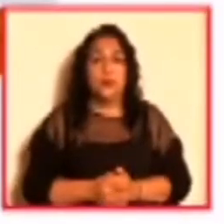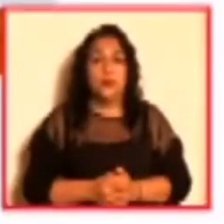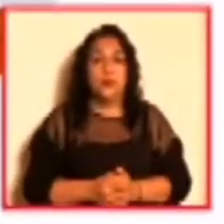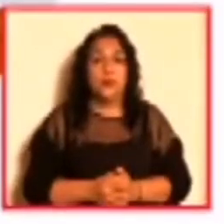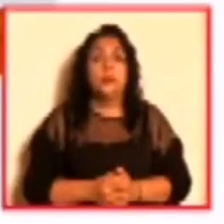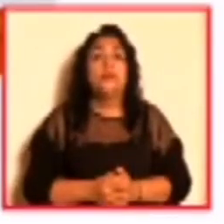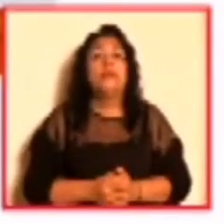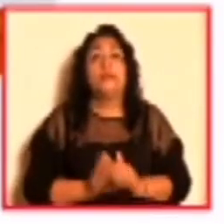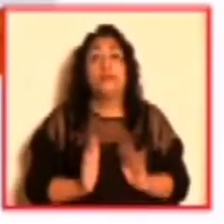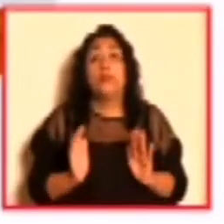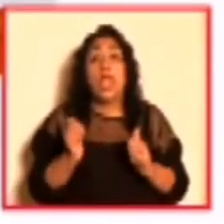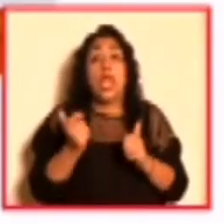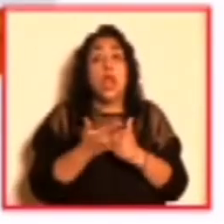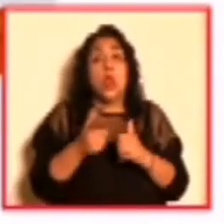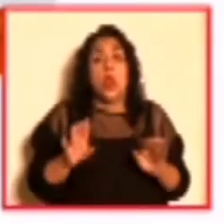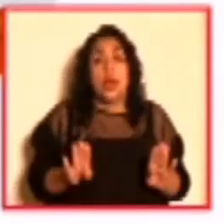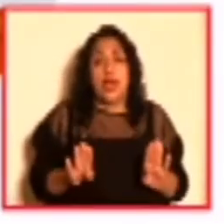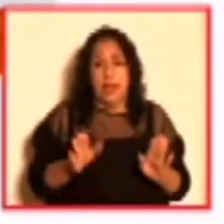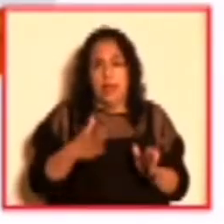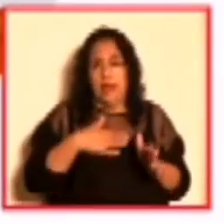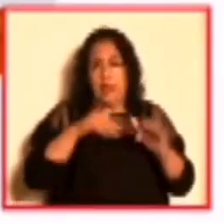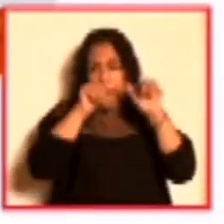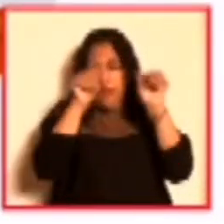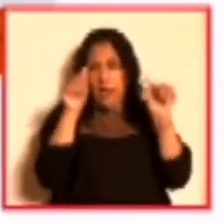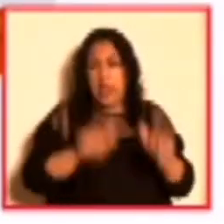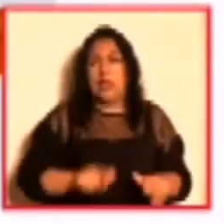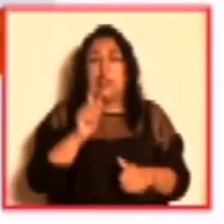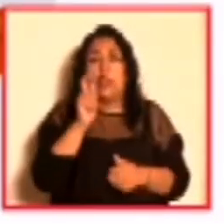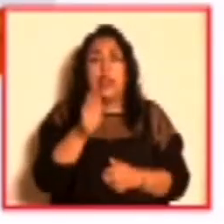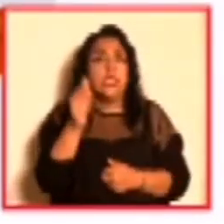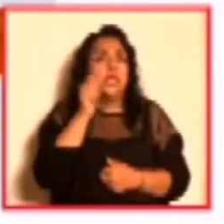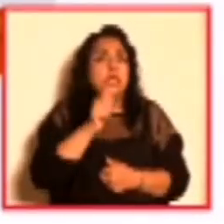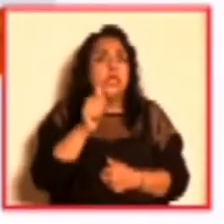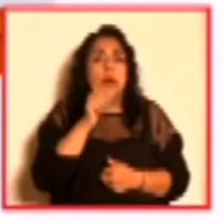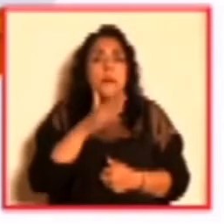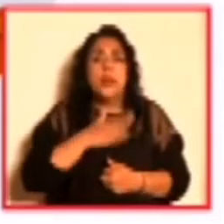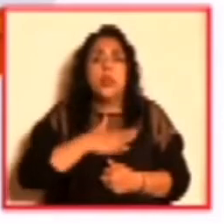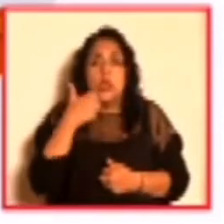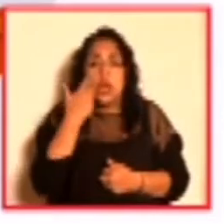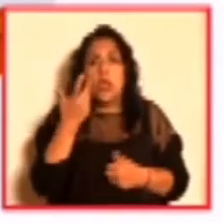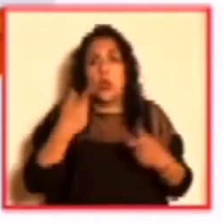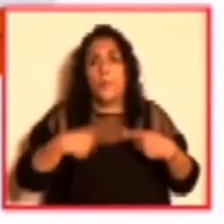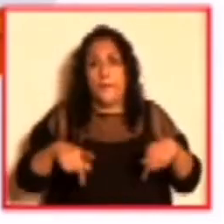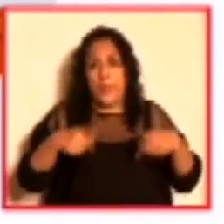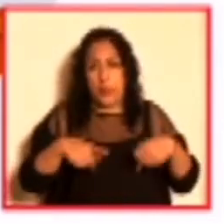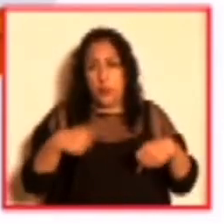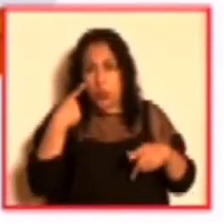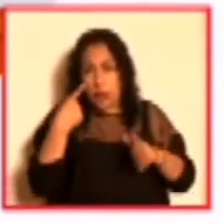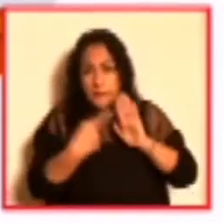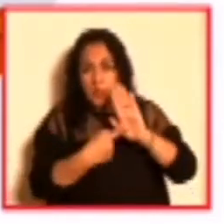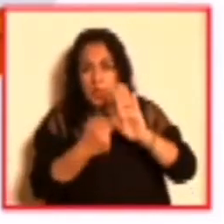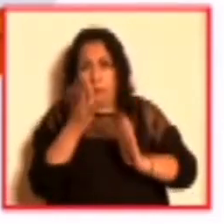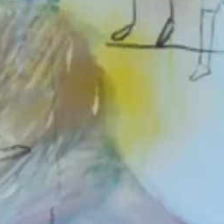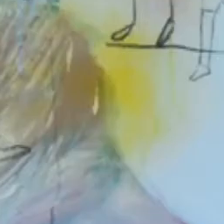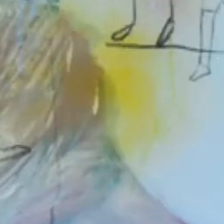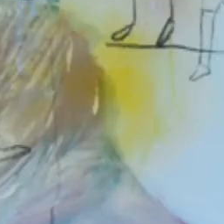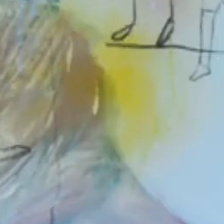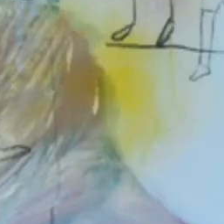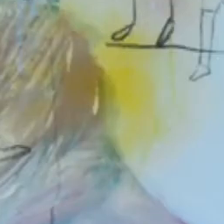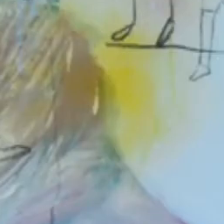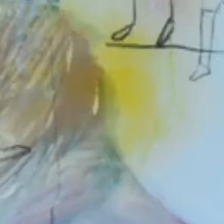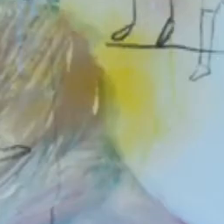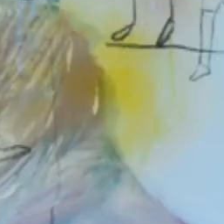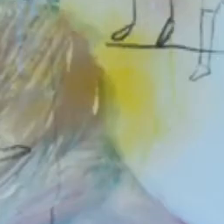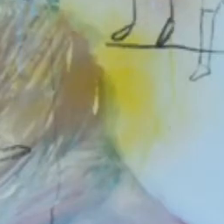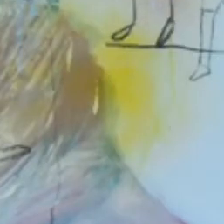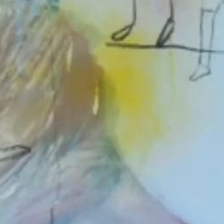Y algo que caracteriza de mi obra es de que siempre procuro que las personas que aparecen en mi obra son personas reales, de carne y hueso, y que van